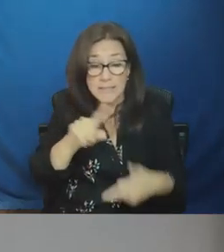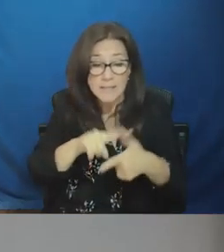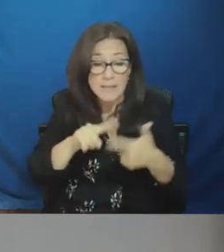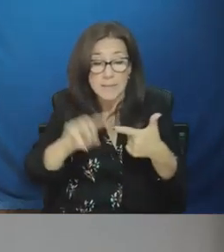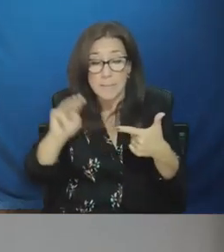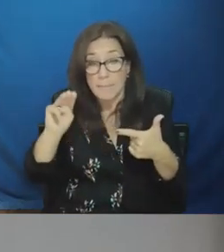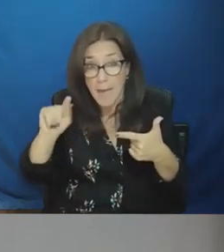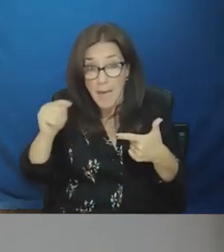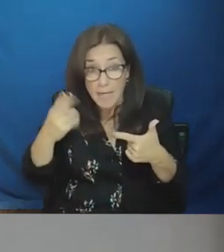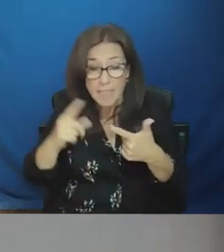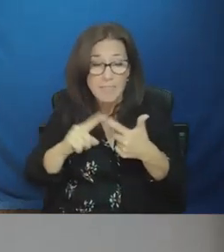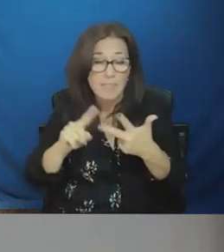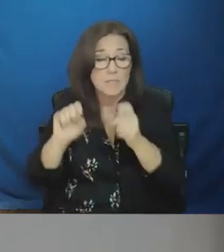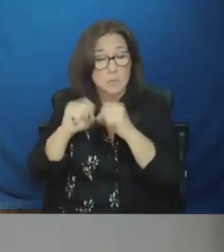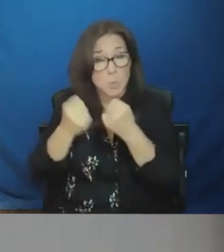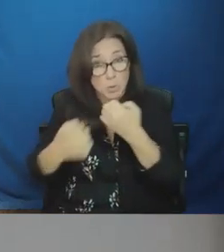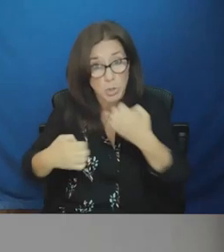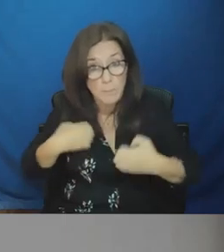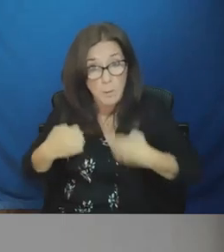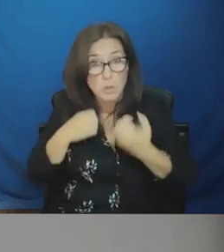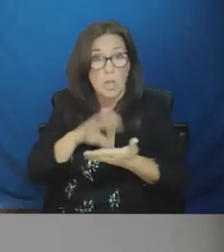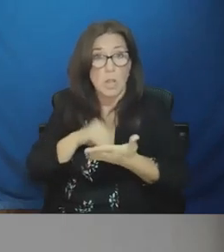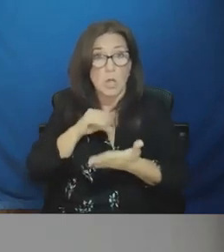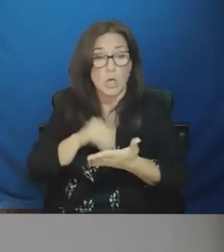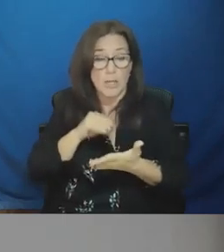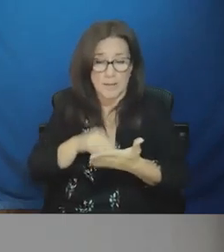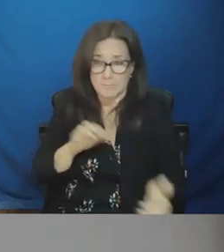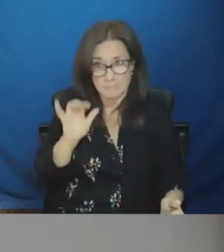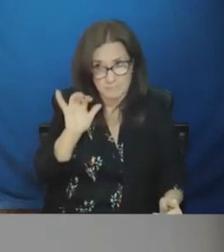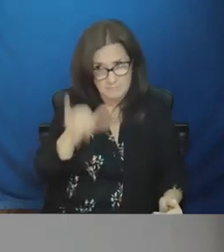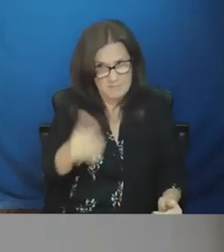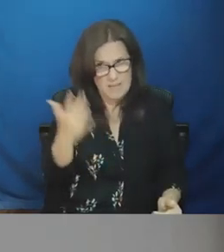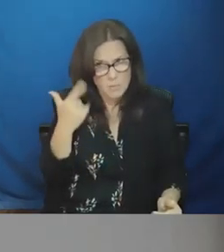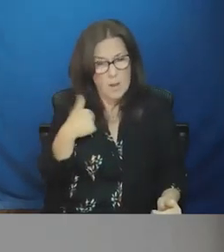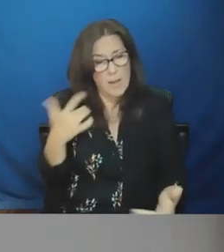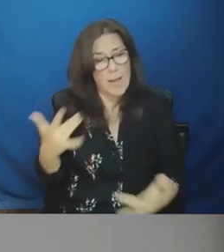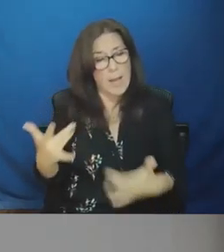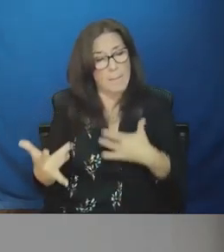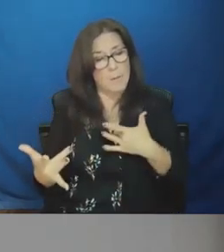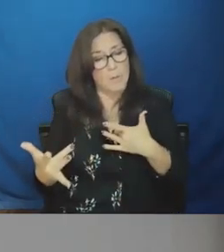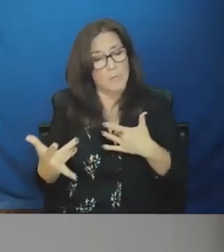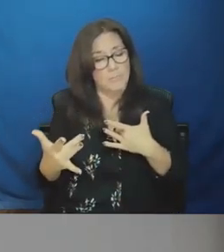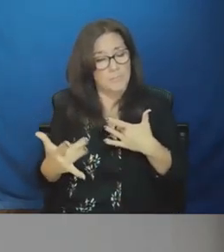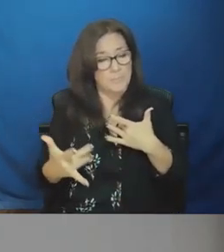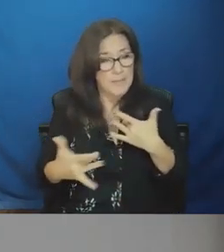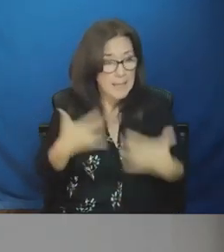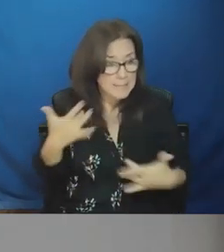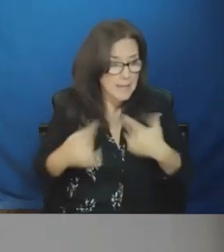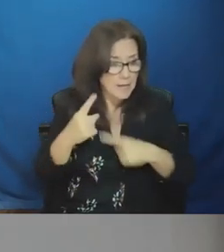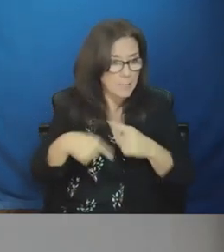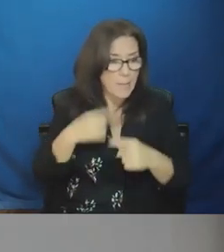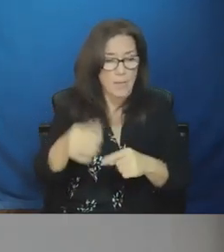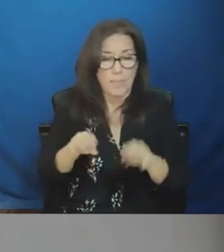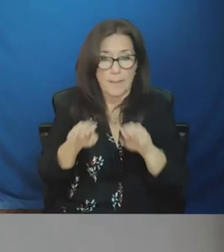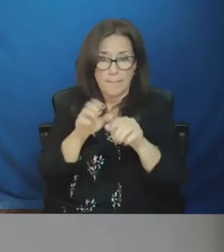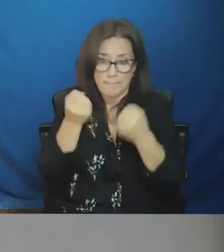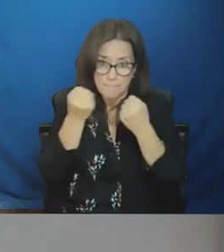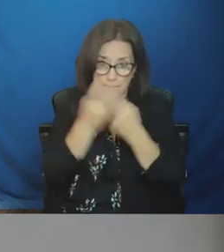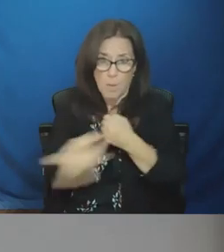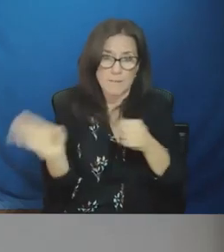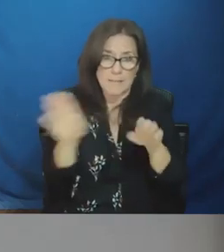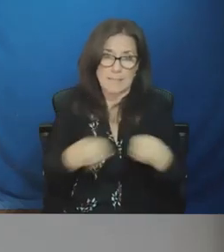que se trata de resolver las necesidades de los estudiantes en todos los aspectos y por eso me